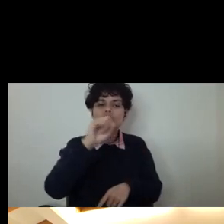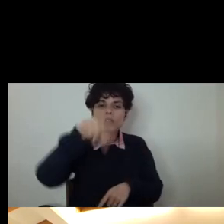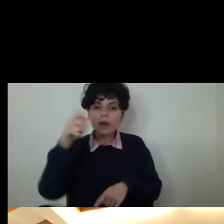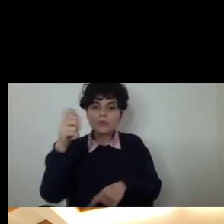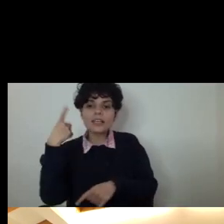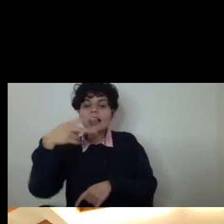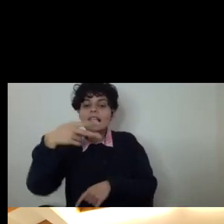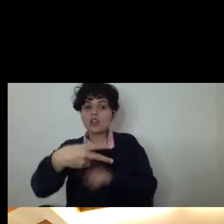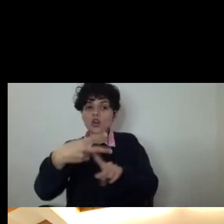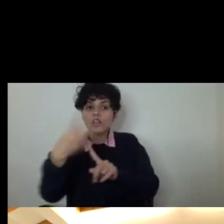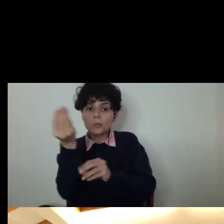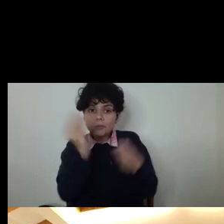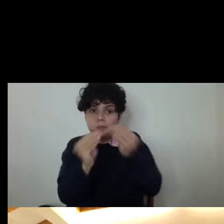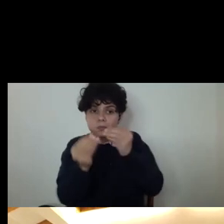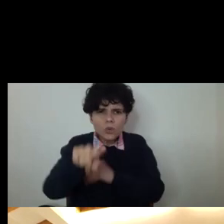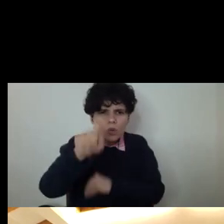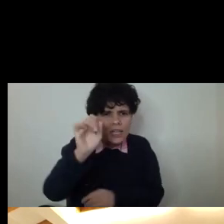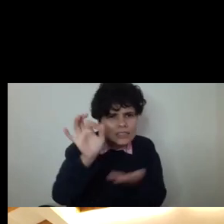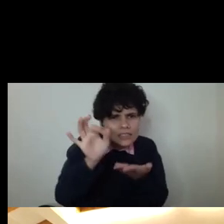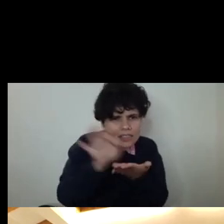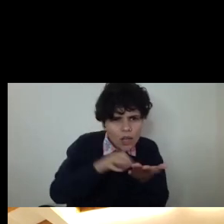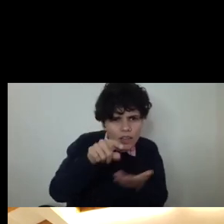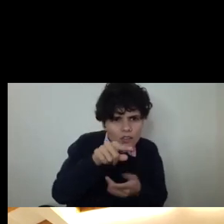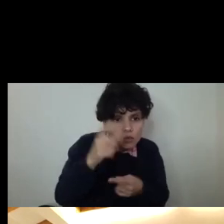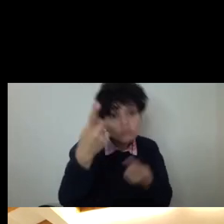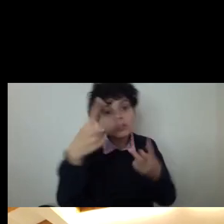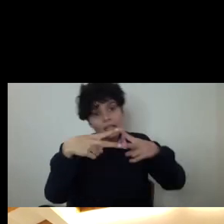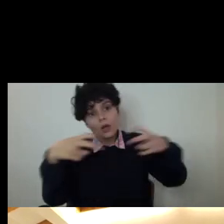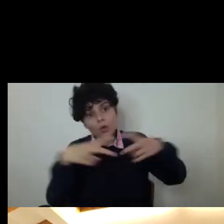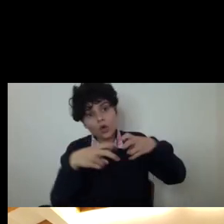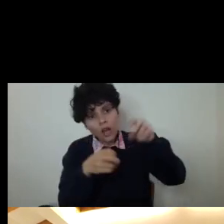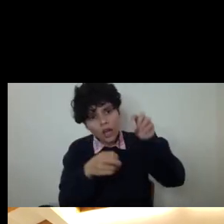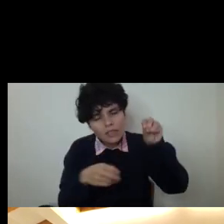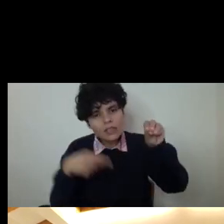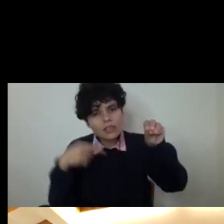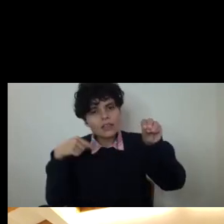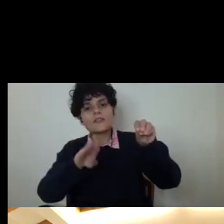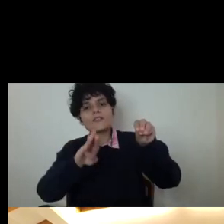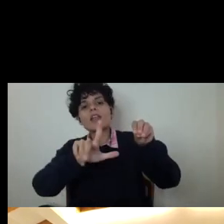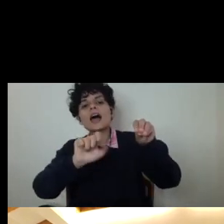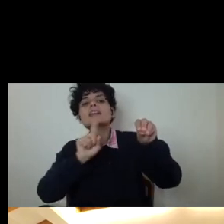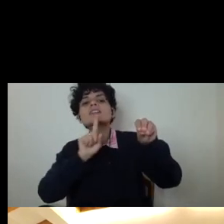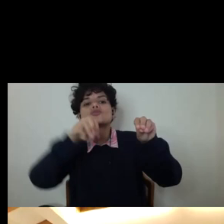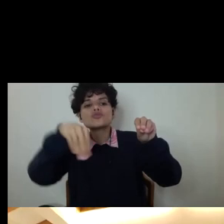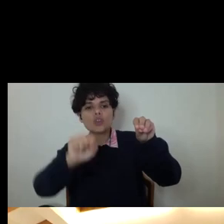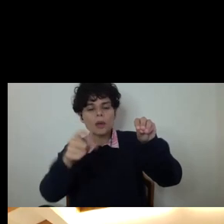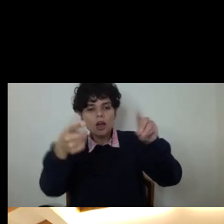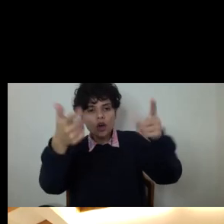hay células N2A, que son un modelo de neurona, de neuroblastoma, y también tenemos